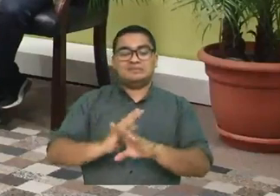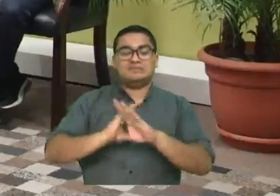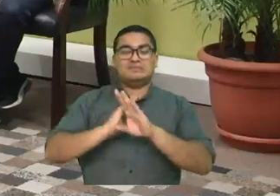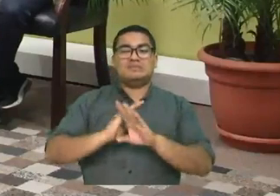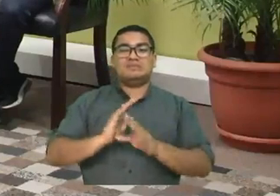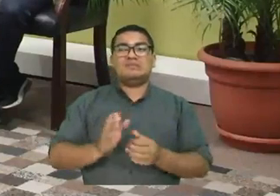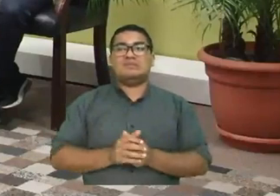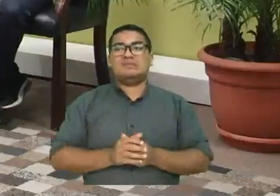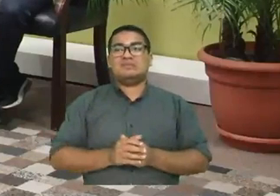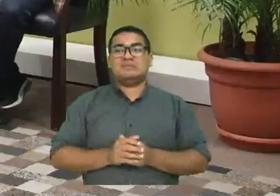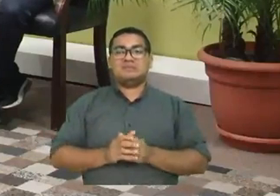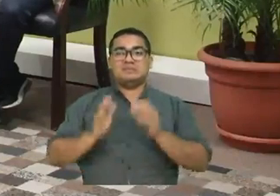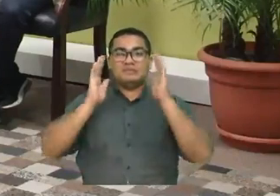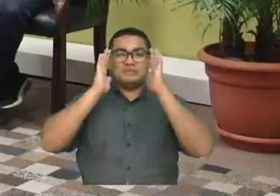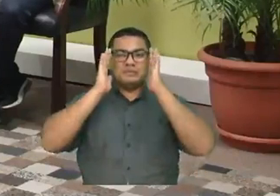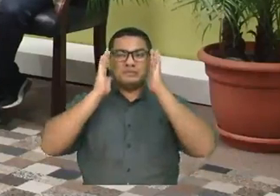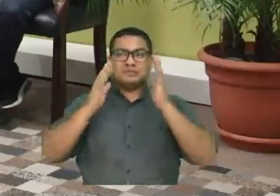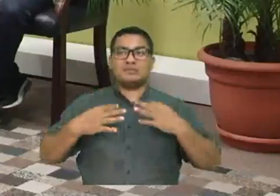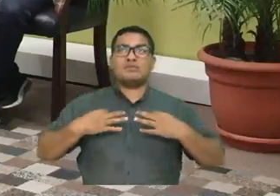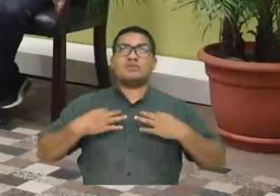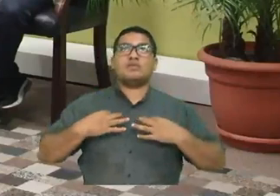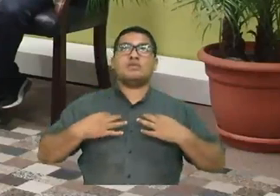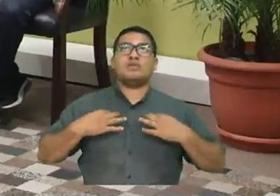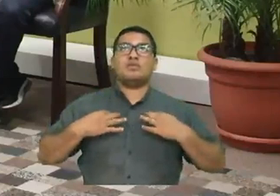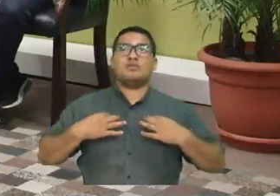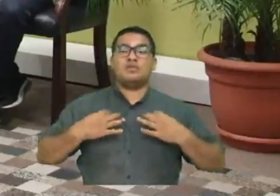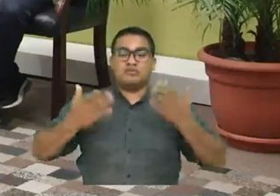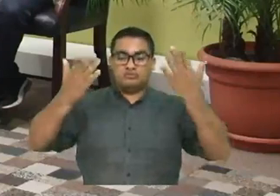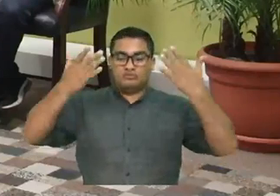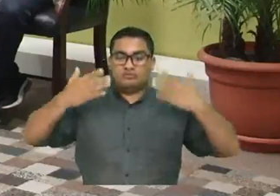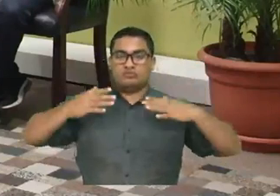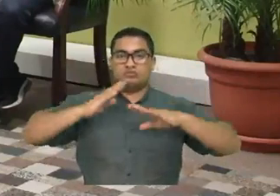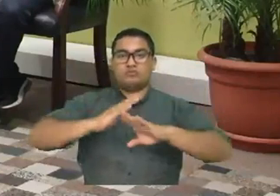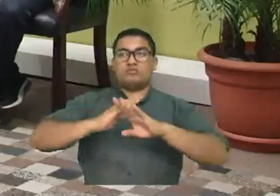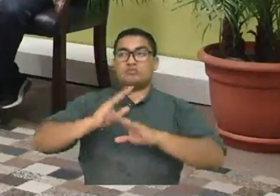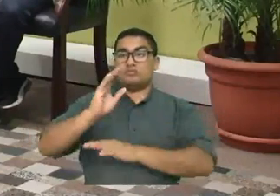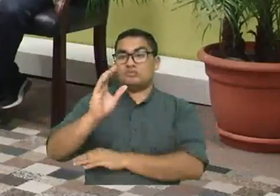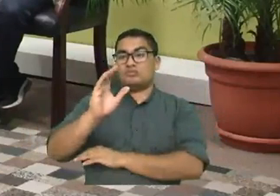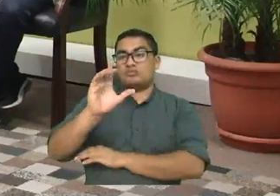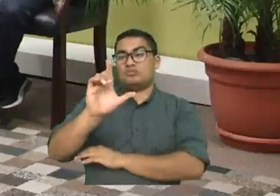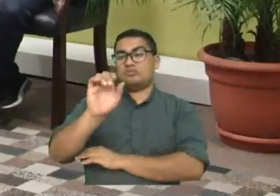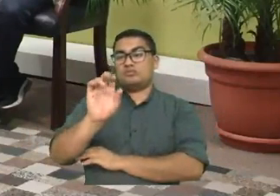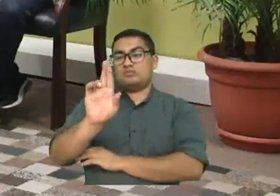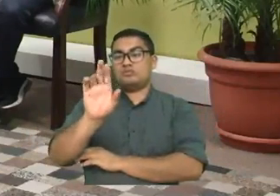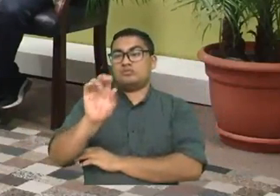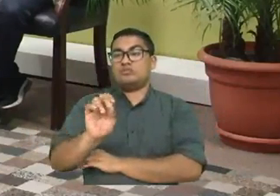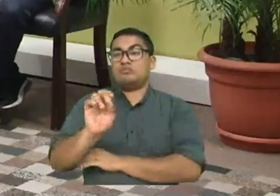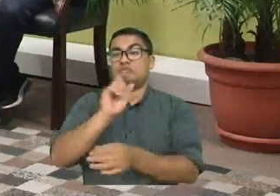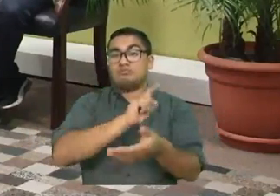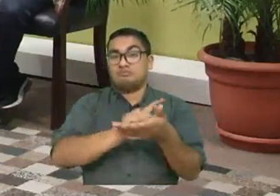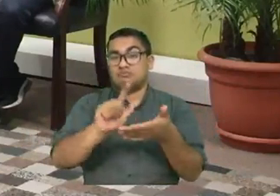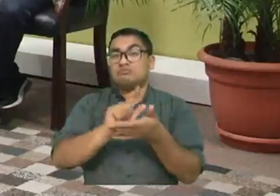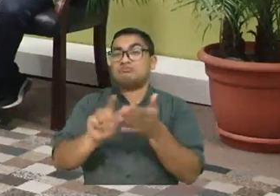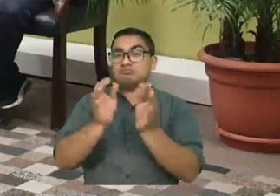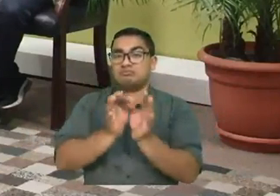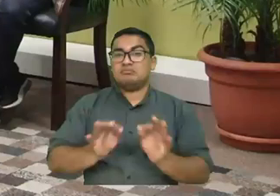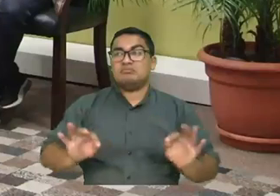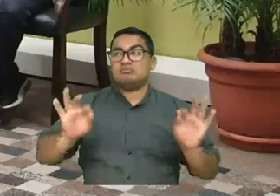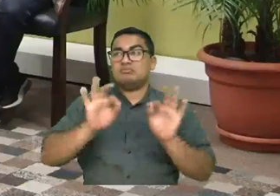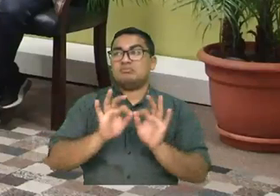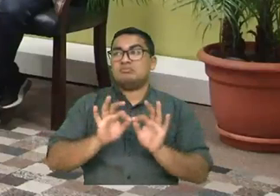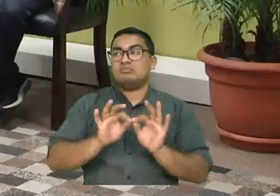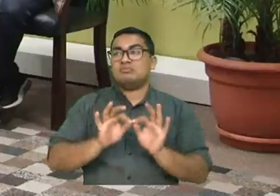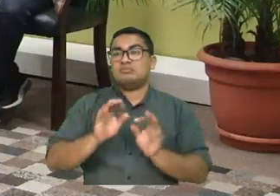en un charco, ¿verdad? Ropa impermeable. ¿Es bueno usar el cloro, doctor? El cloro. Si sabe que el cloro es